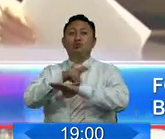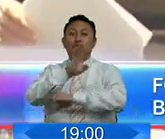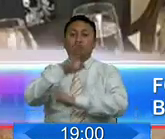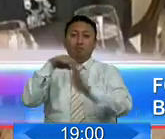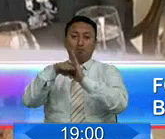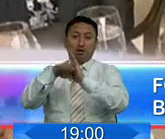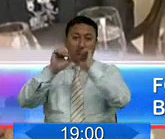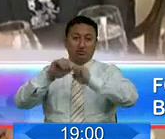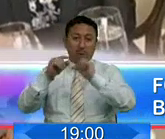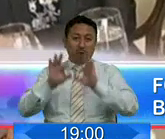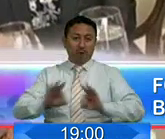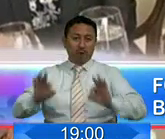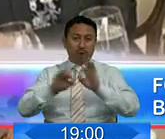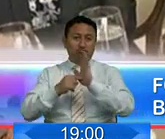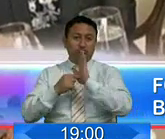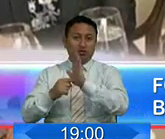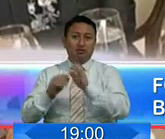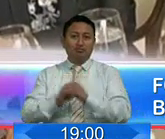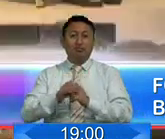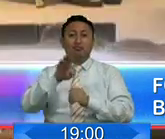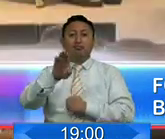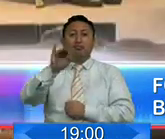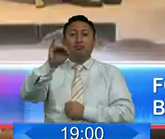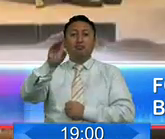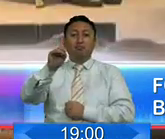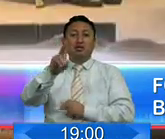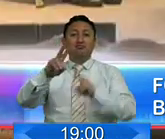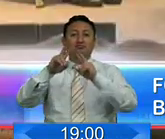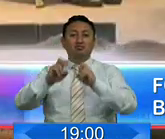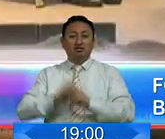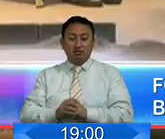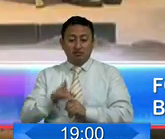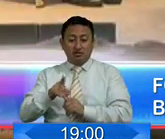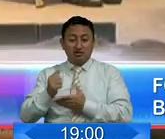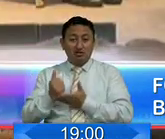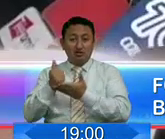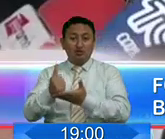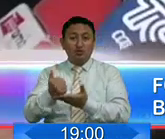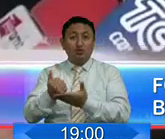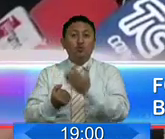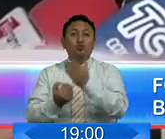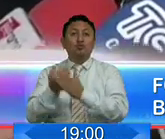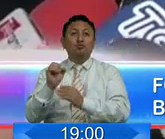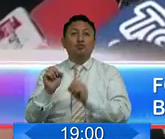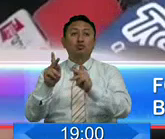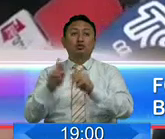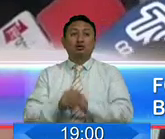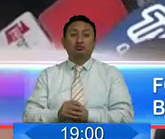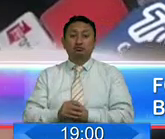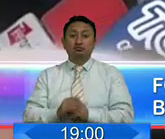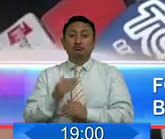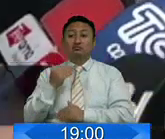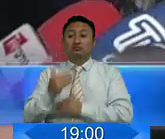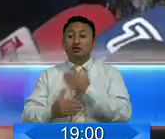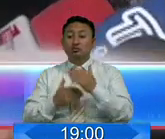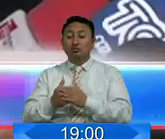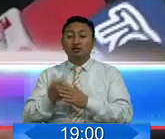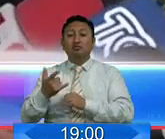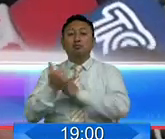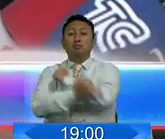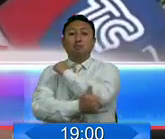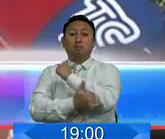destacó la intervención del BID Invest como vertiente de oportunidades. Y que después se replican en los países cuando han